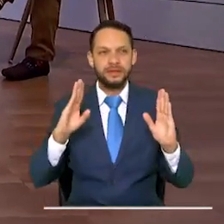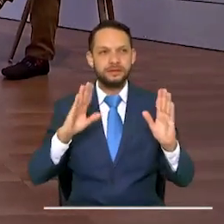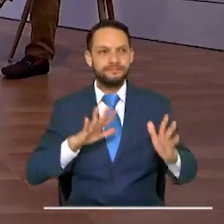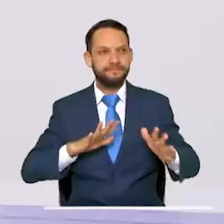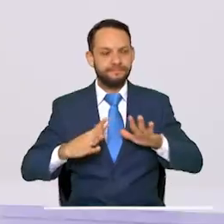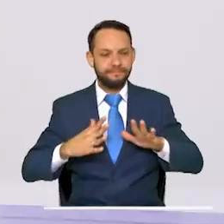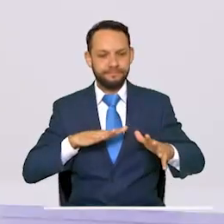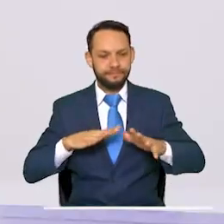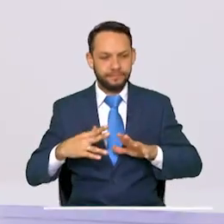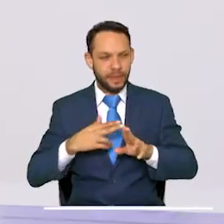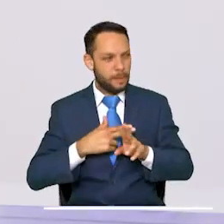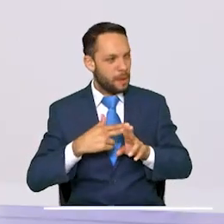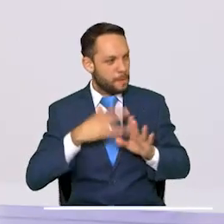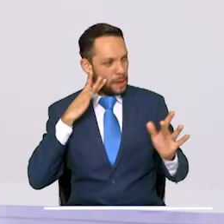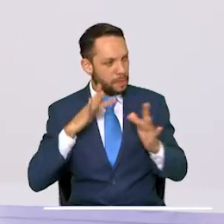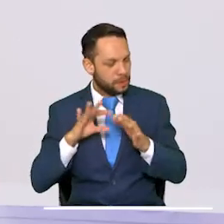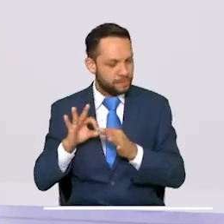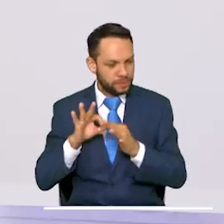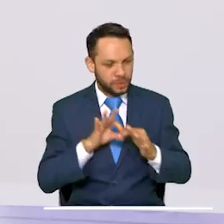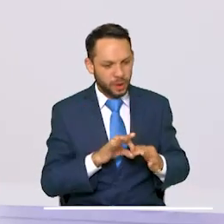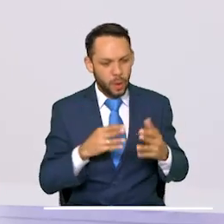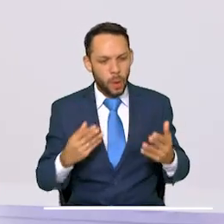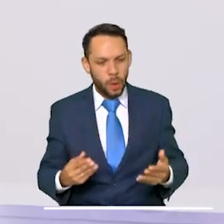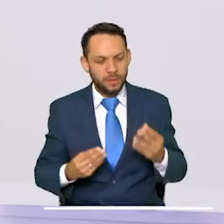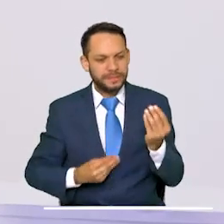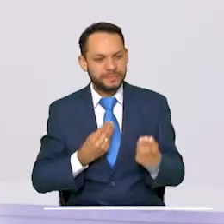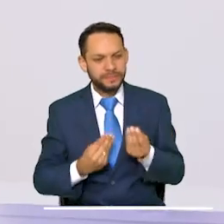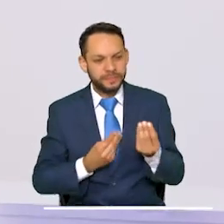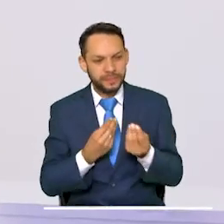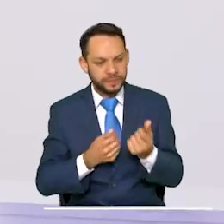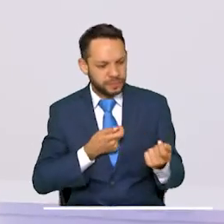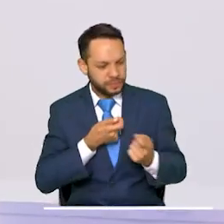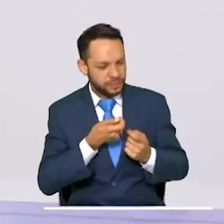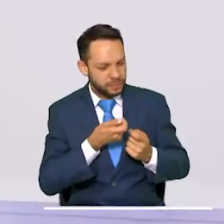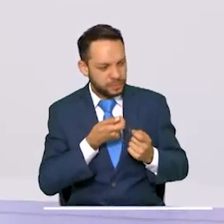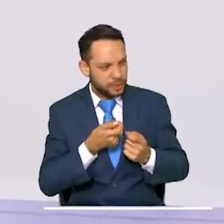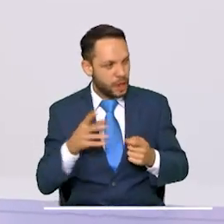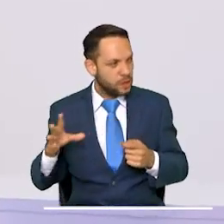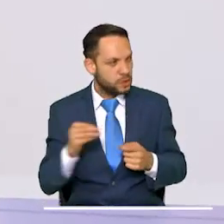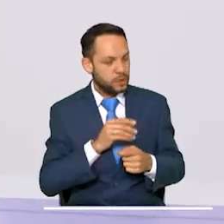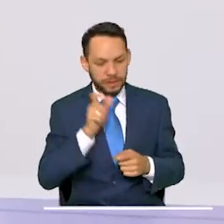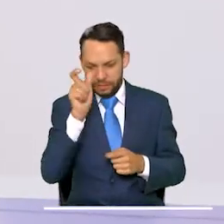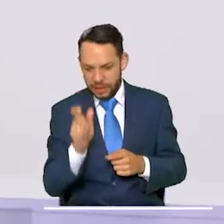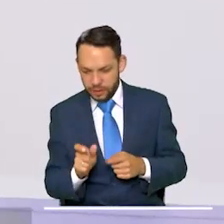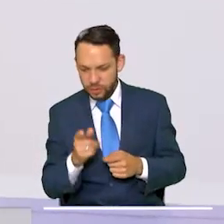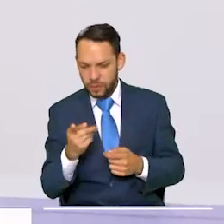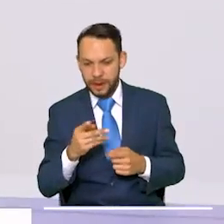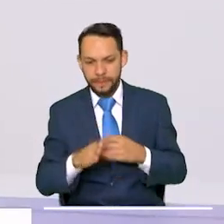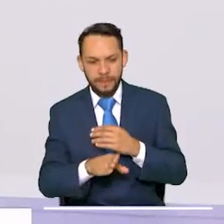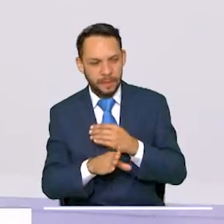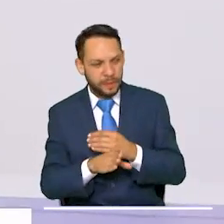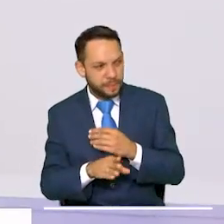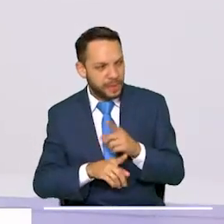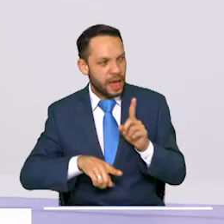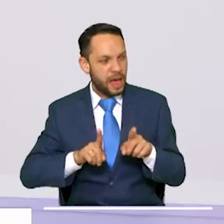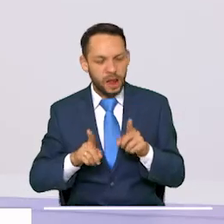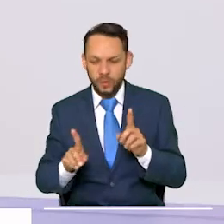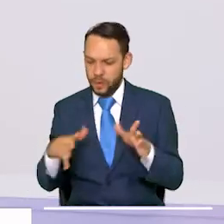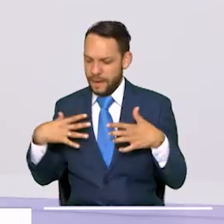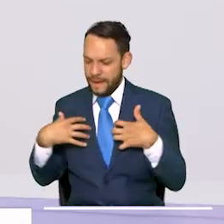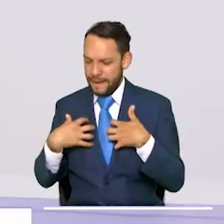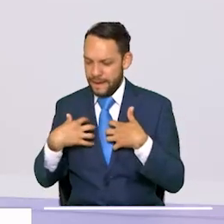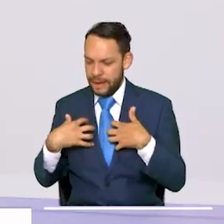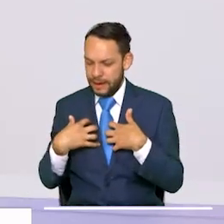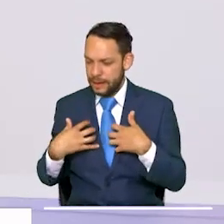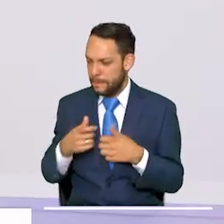esa aproximación, y es contar que todos los seres humanos, lo compartimos varios mamíferos, pero en este caso los